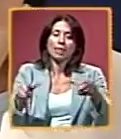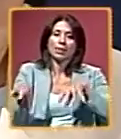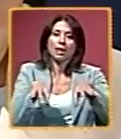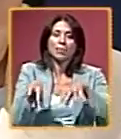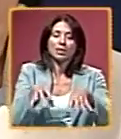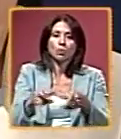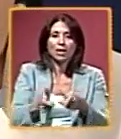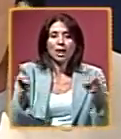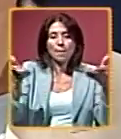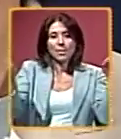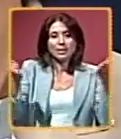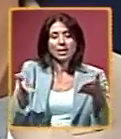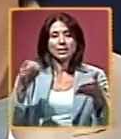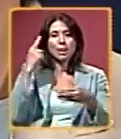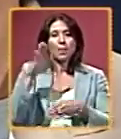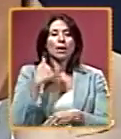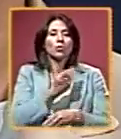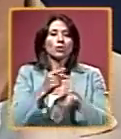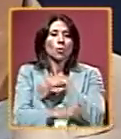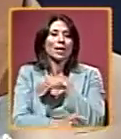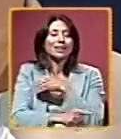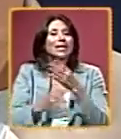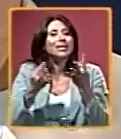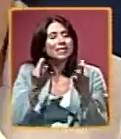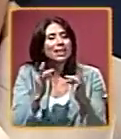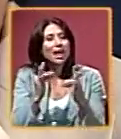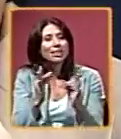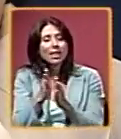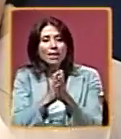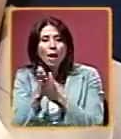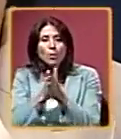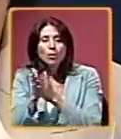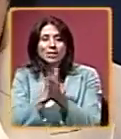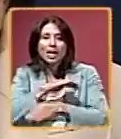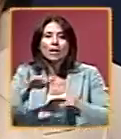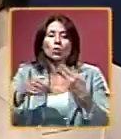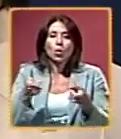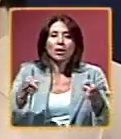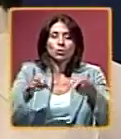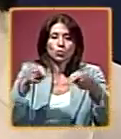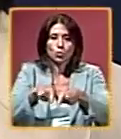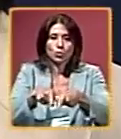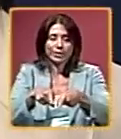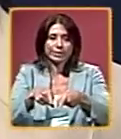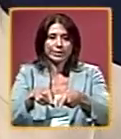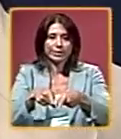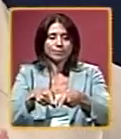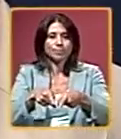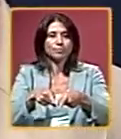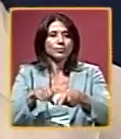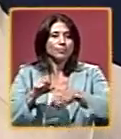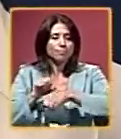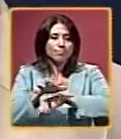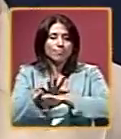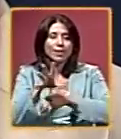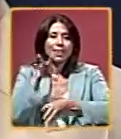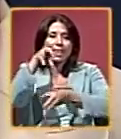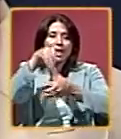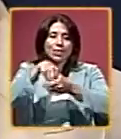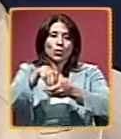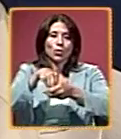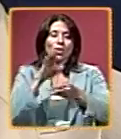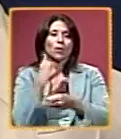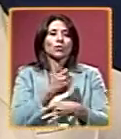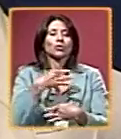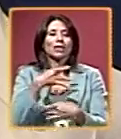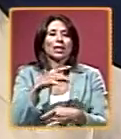también a nuestro país. Se trata de aprovechar todas las coyunturas que se den dentro de los intereses que nosotros